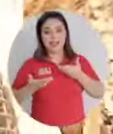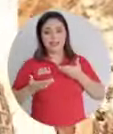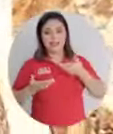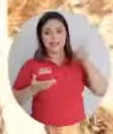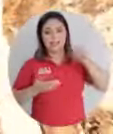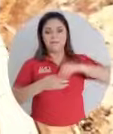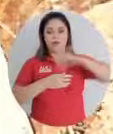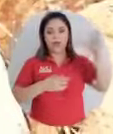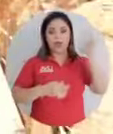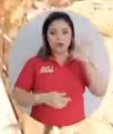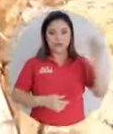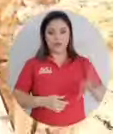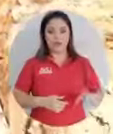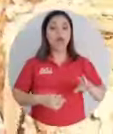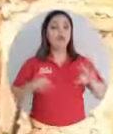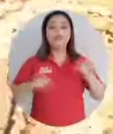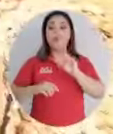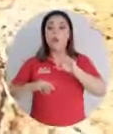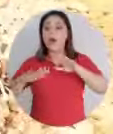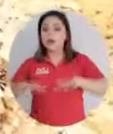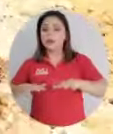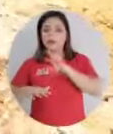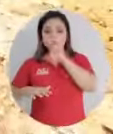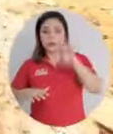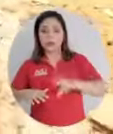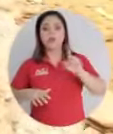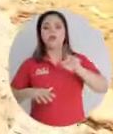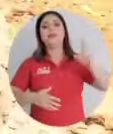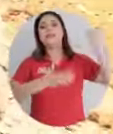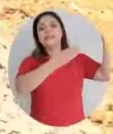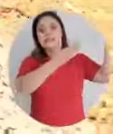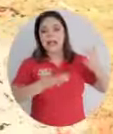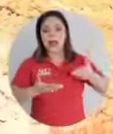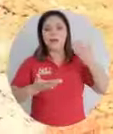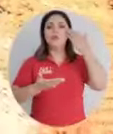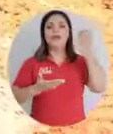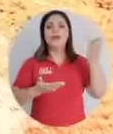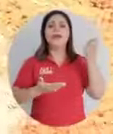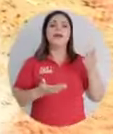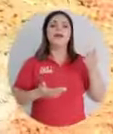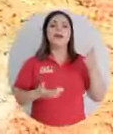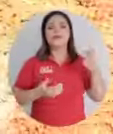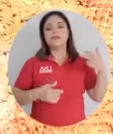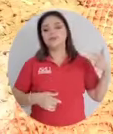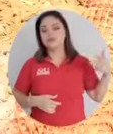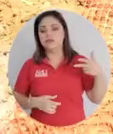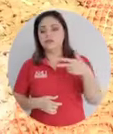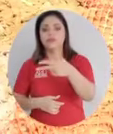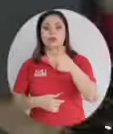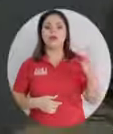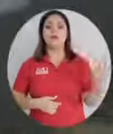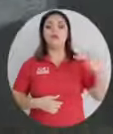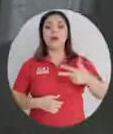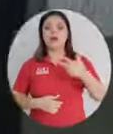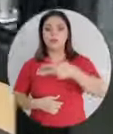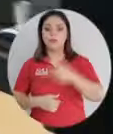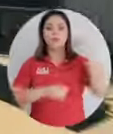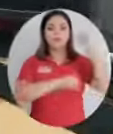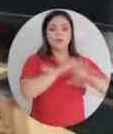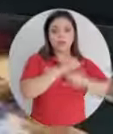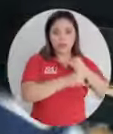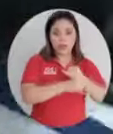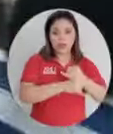inflacionario originado dentro de nuestra economía, sino que básicamente se movió por los costos del transporte marítimo internacional, ¿verdad?